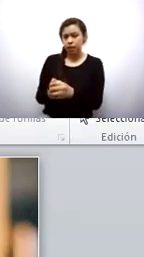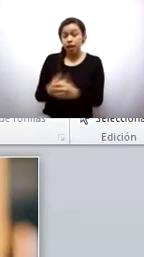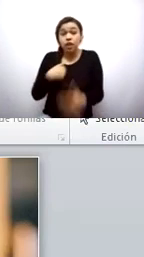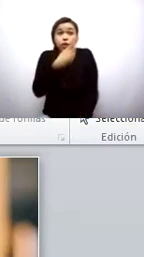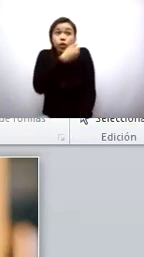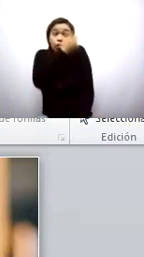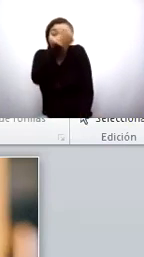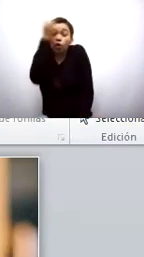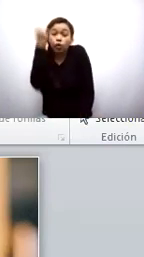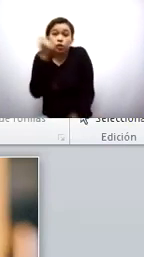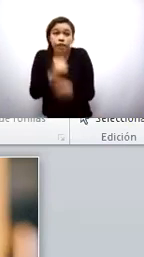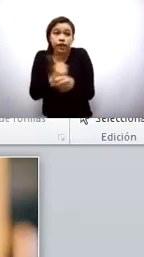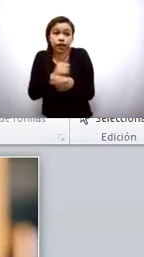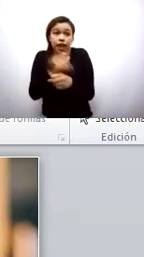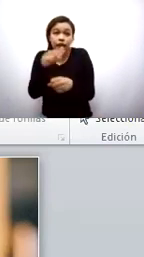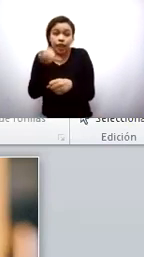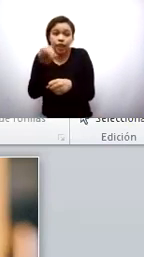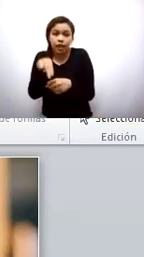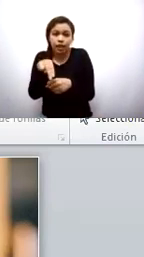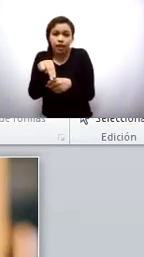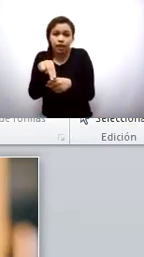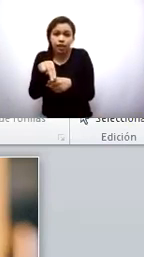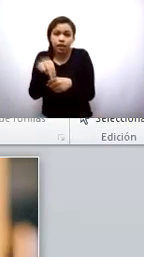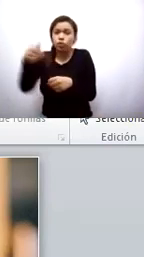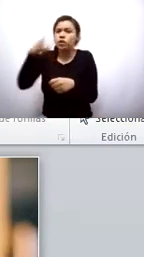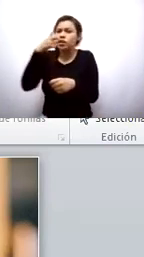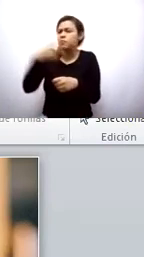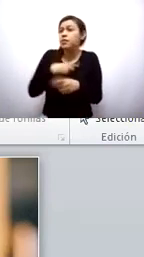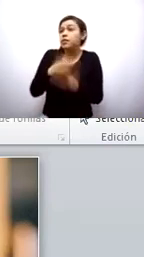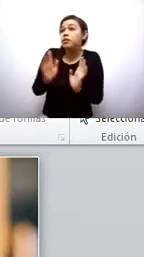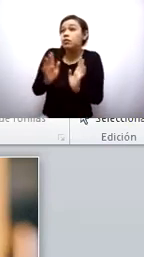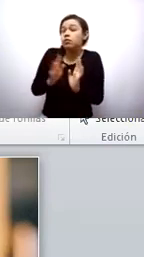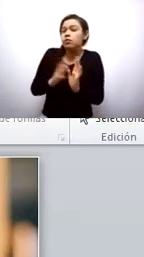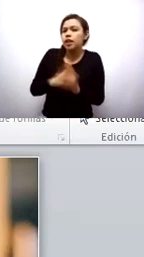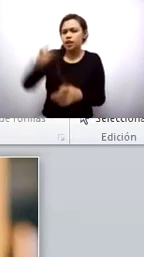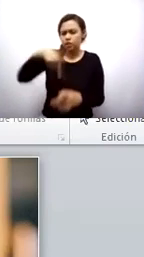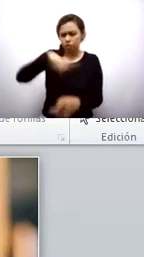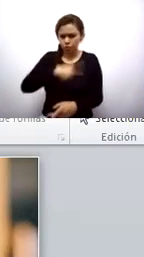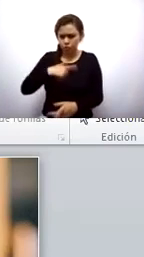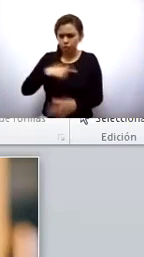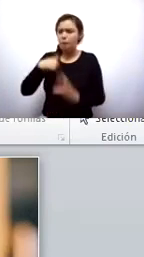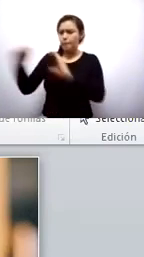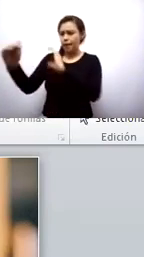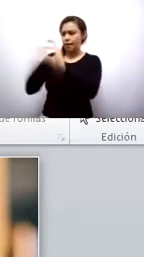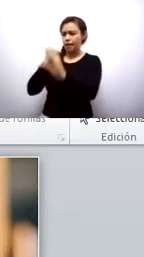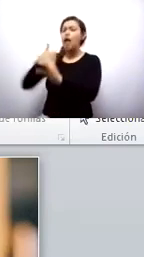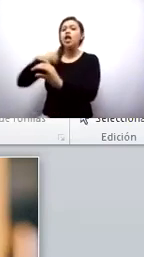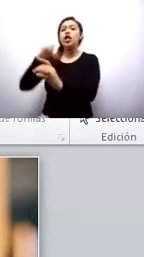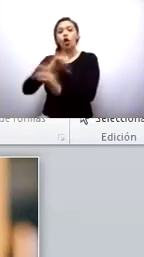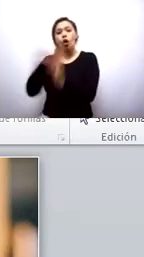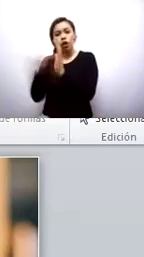Desconozco, licenciado Adán. ¿Usted qué me comenta? Si gustas, me las puedes enviar y yo con gusto las reenvío